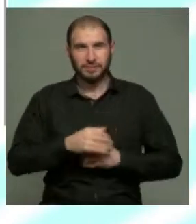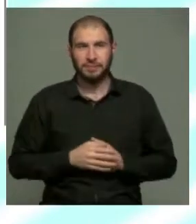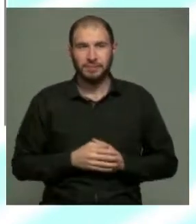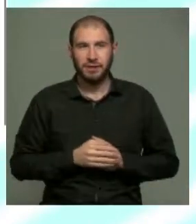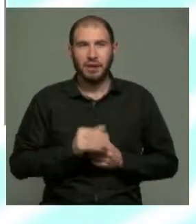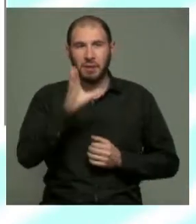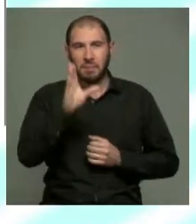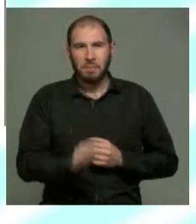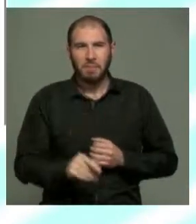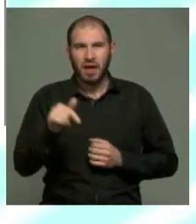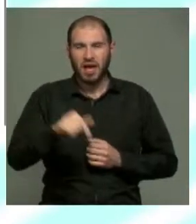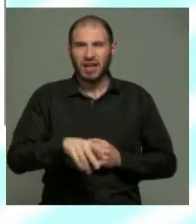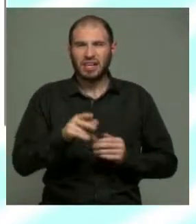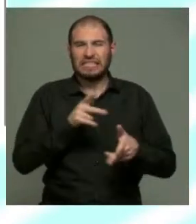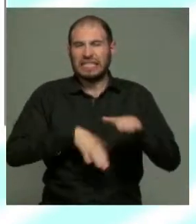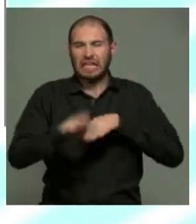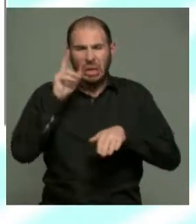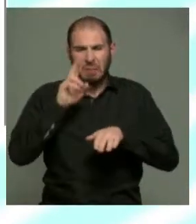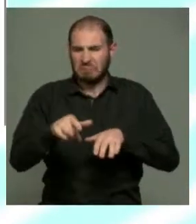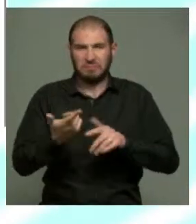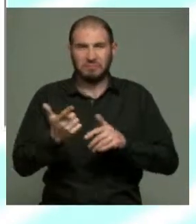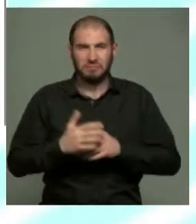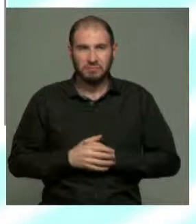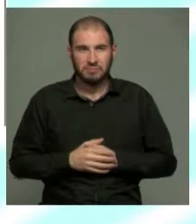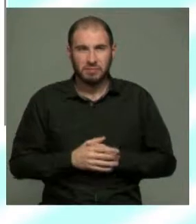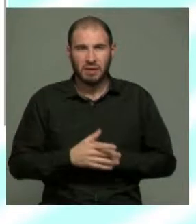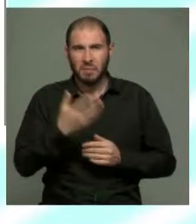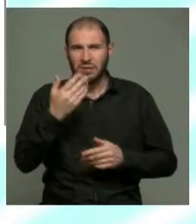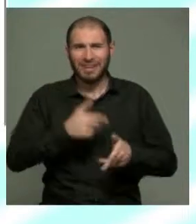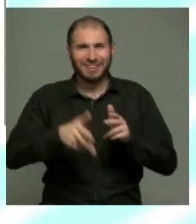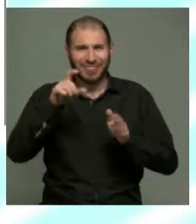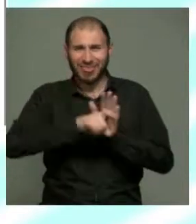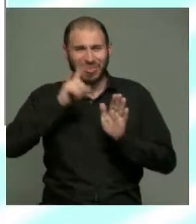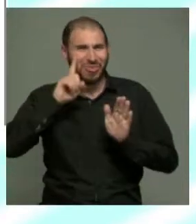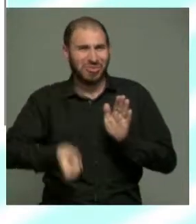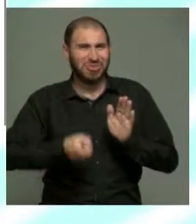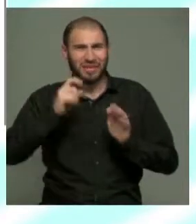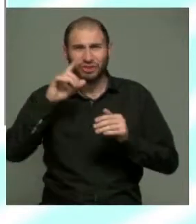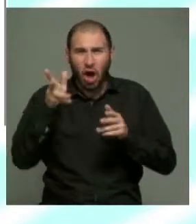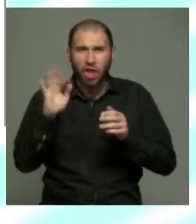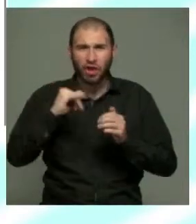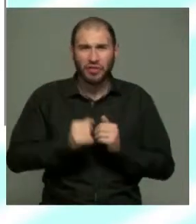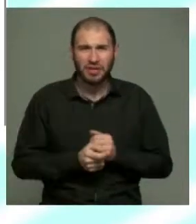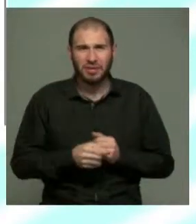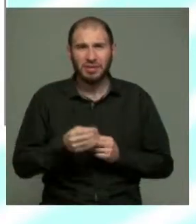este es un país que no se toma en serio el tránsito, millones de imprudencias todos los días. ¿Cómo no esperar lo de